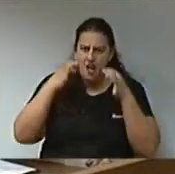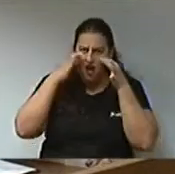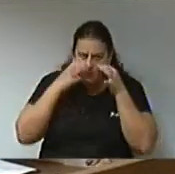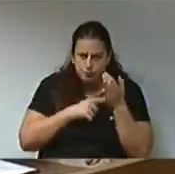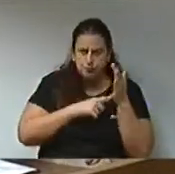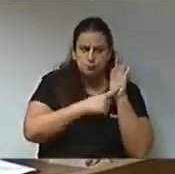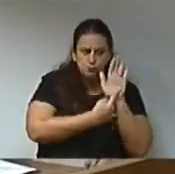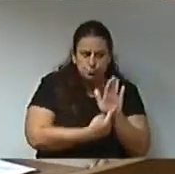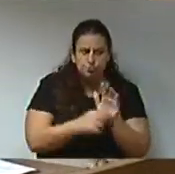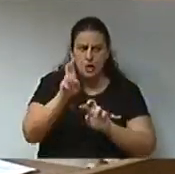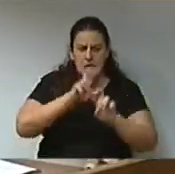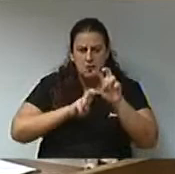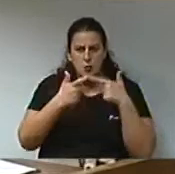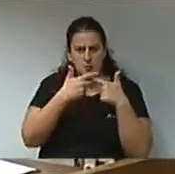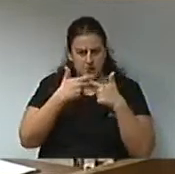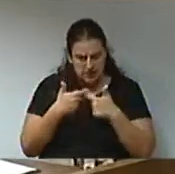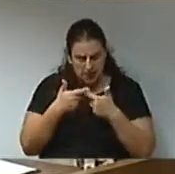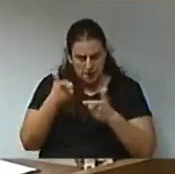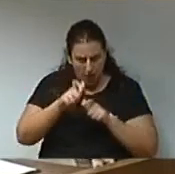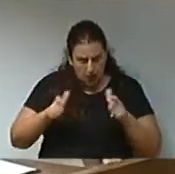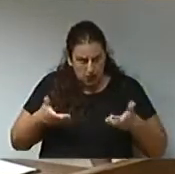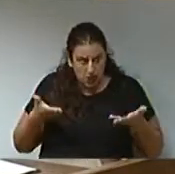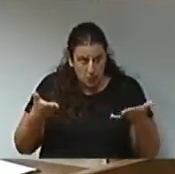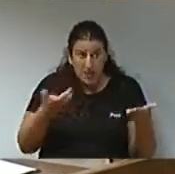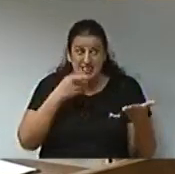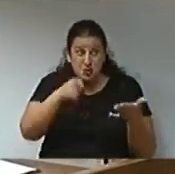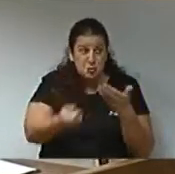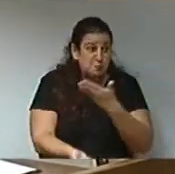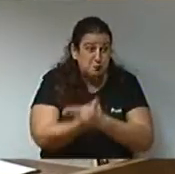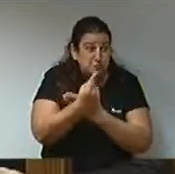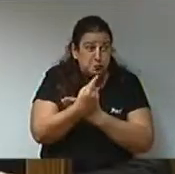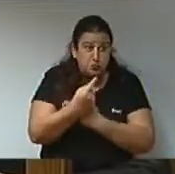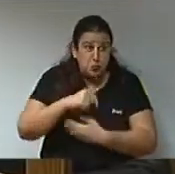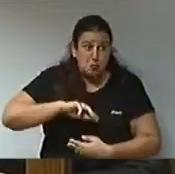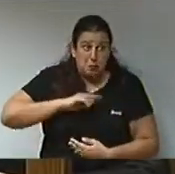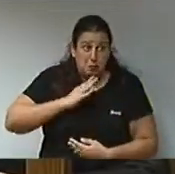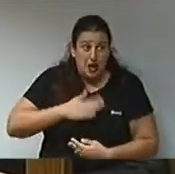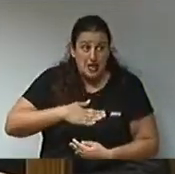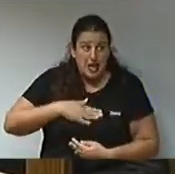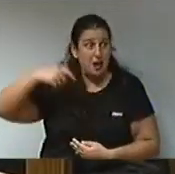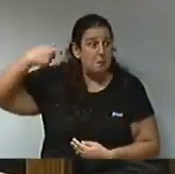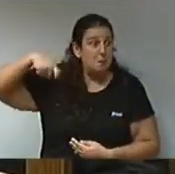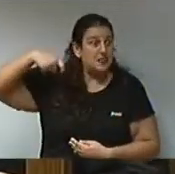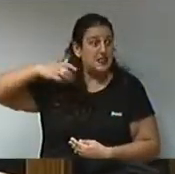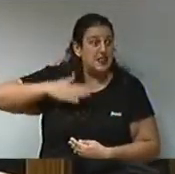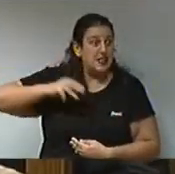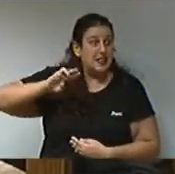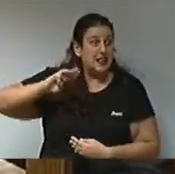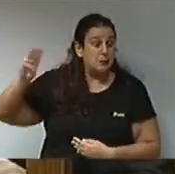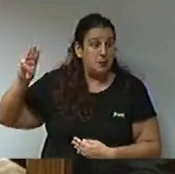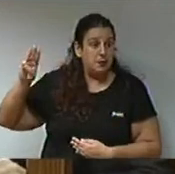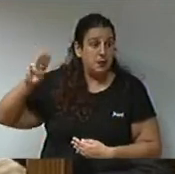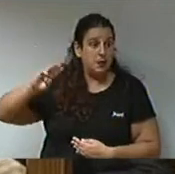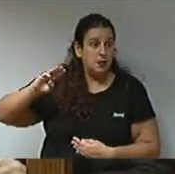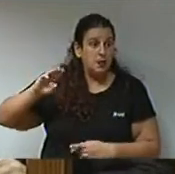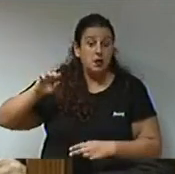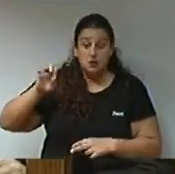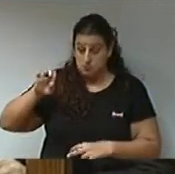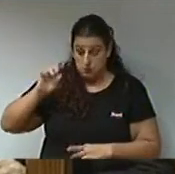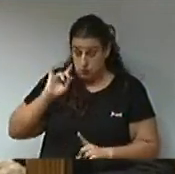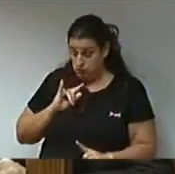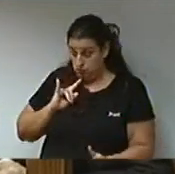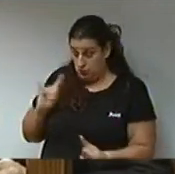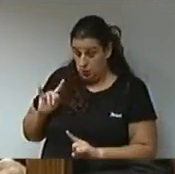de reforma fiscal que ayude a la gente, mañana mismo llame el presidente de mi partido y el jueves tenemos aprobado una bajada